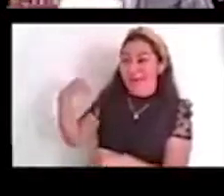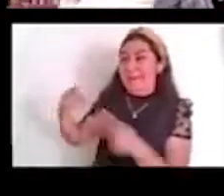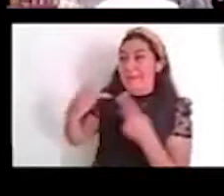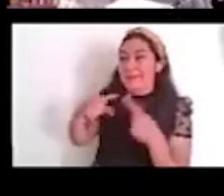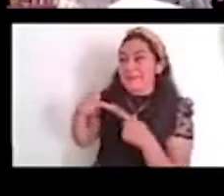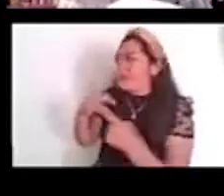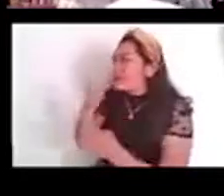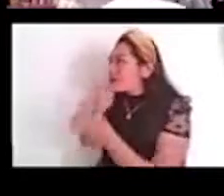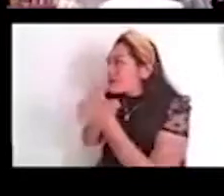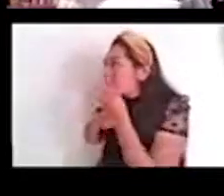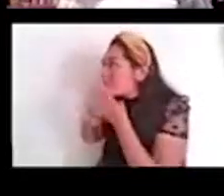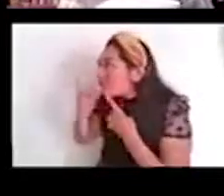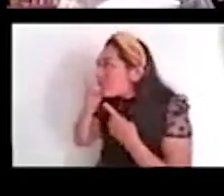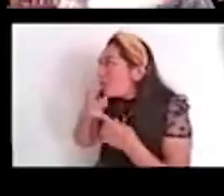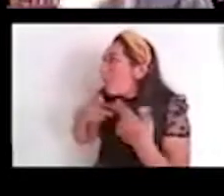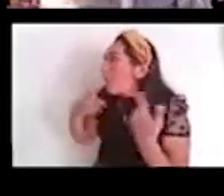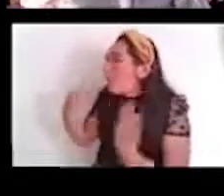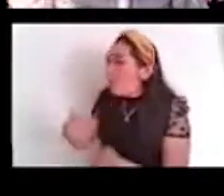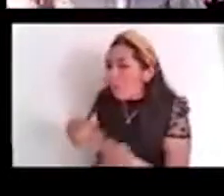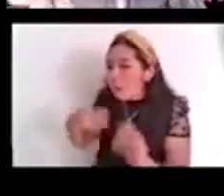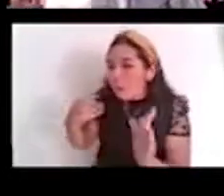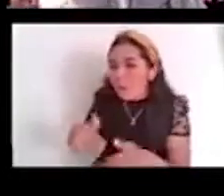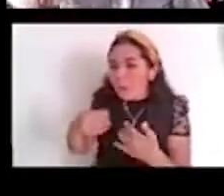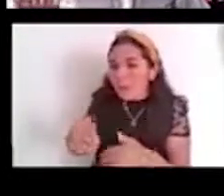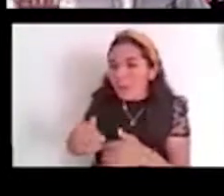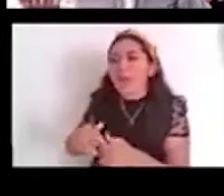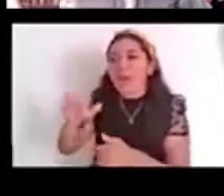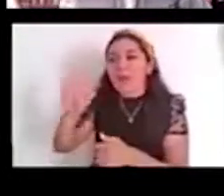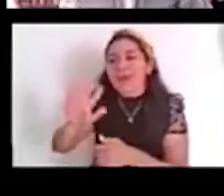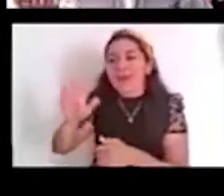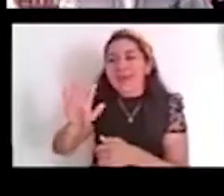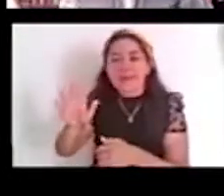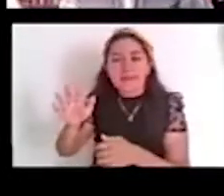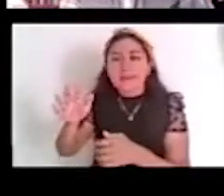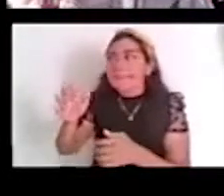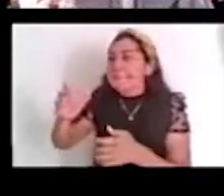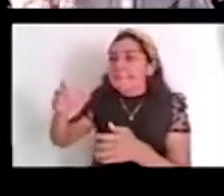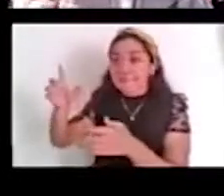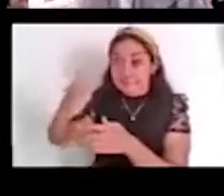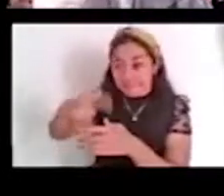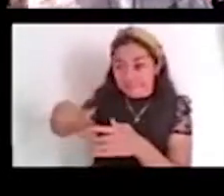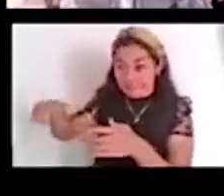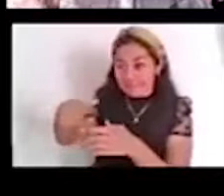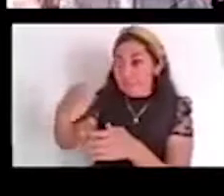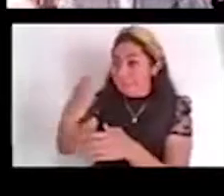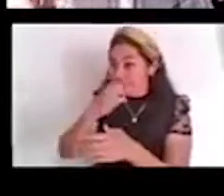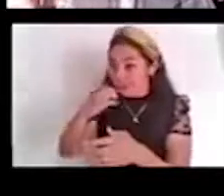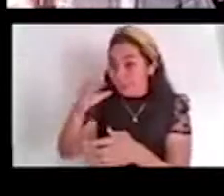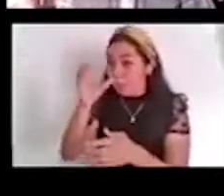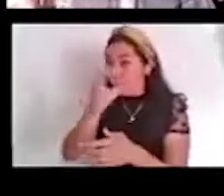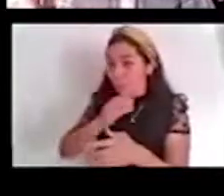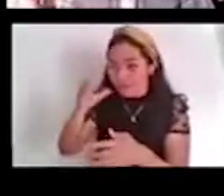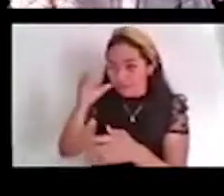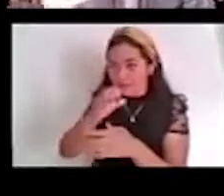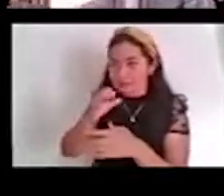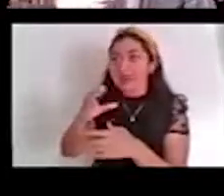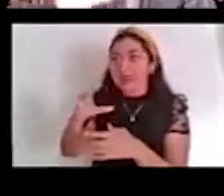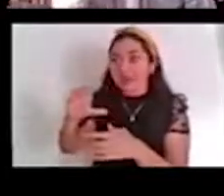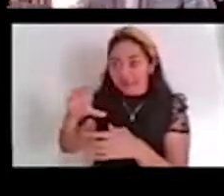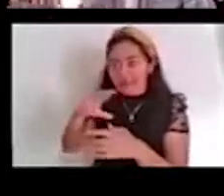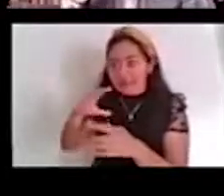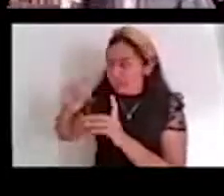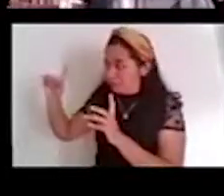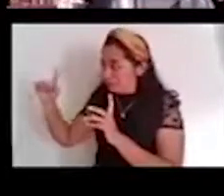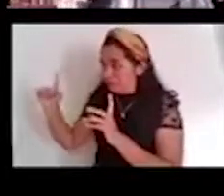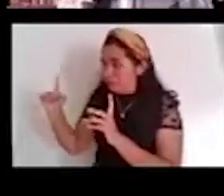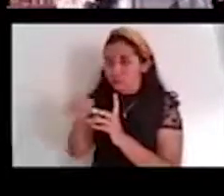trabajo de Fray Bernardino de Sahagún con los informantes del Colegio de la Santa Cruz, se le considera un trabajo antropológico, ¿no? Una